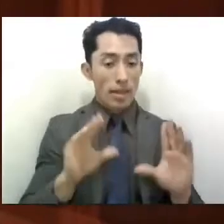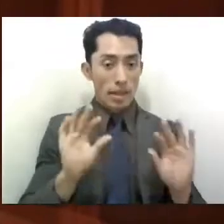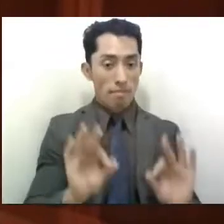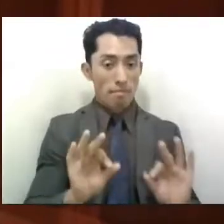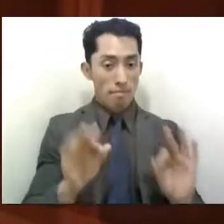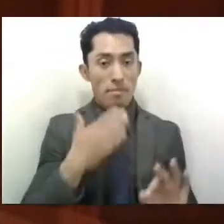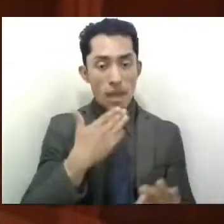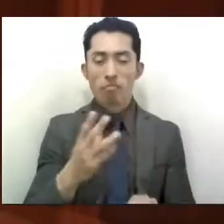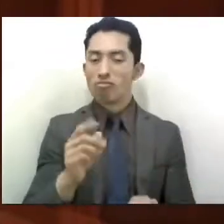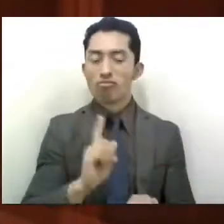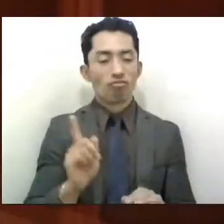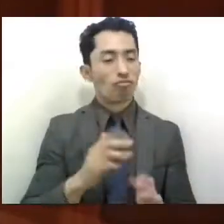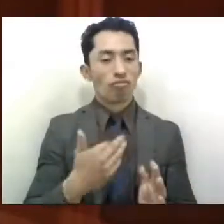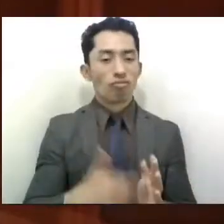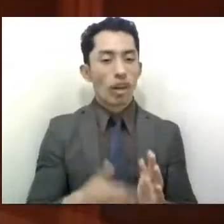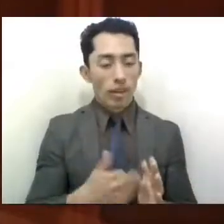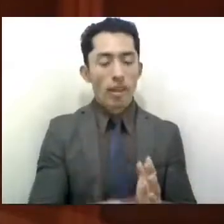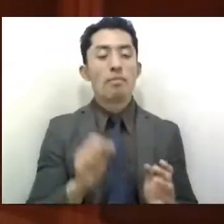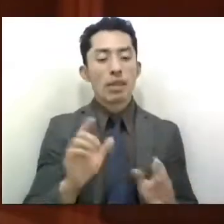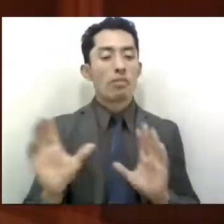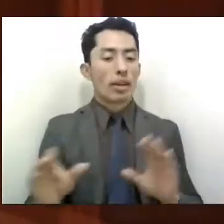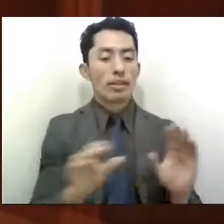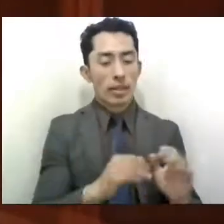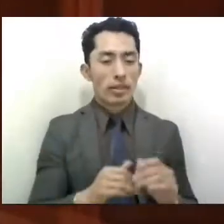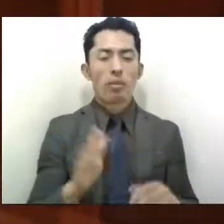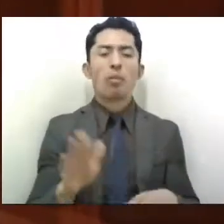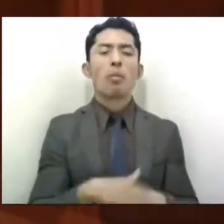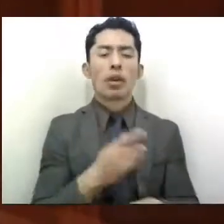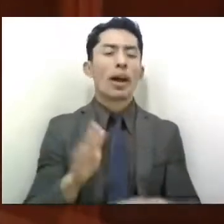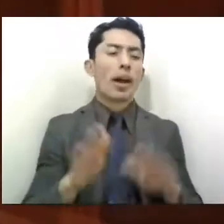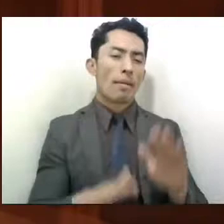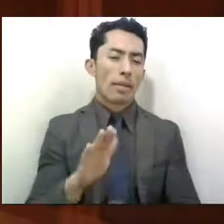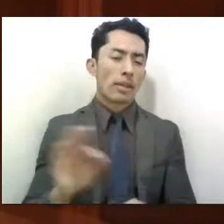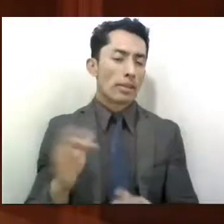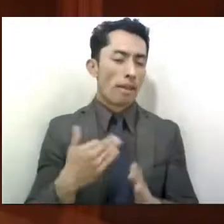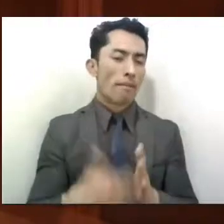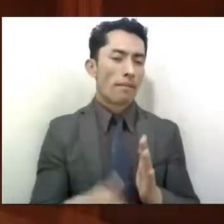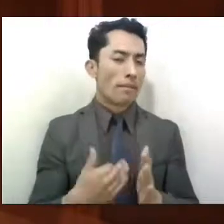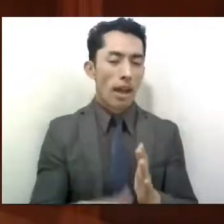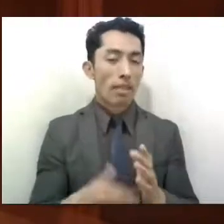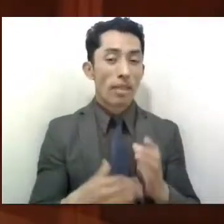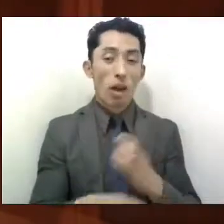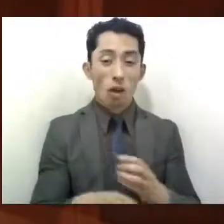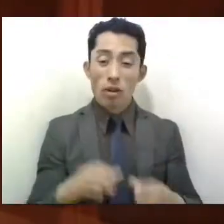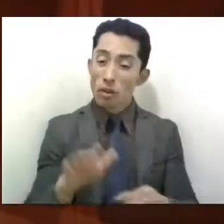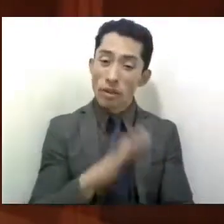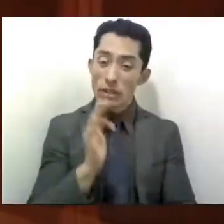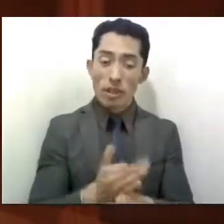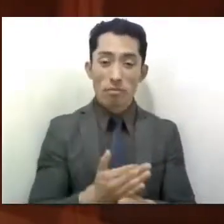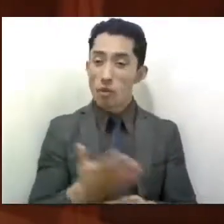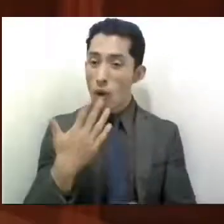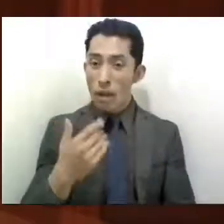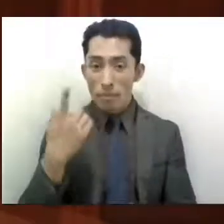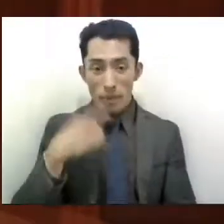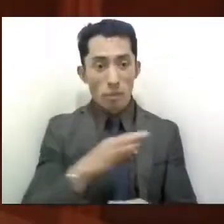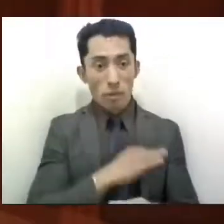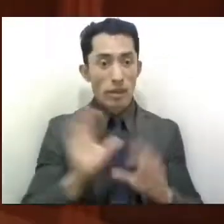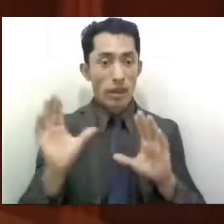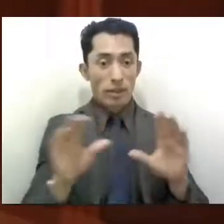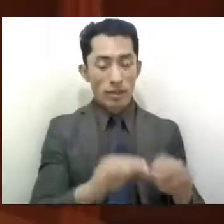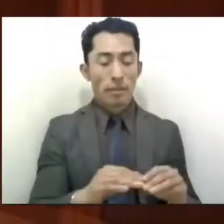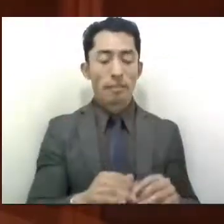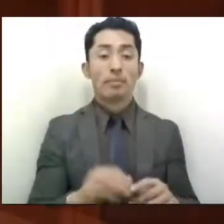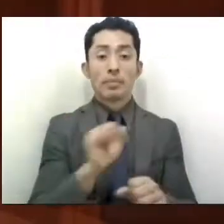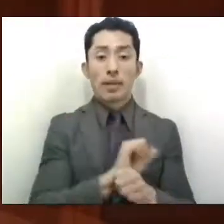y la enseñanza, porque a veces se carecen de los insumos mínimos para trabajar. La pandemia nos invita a